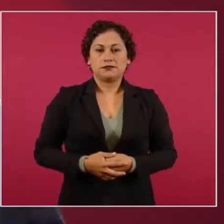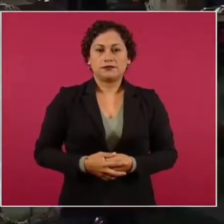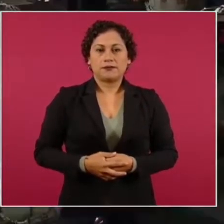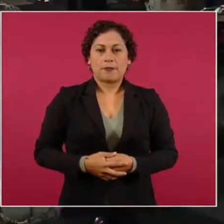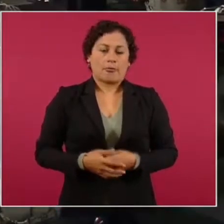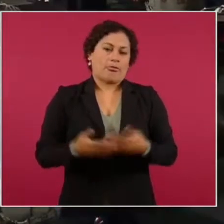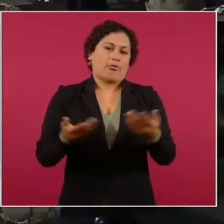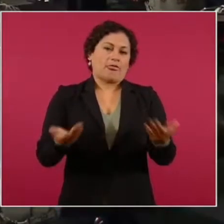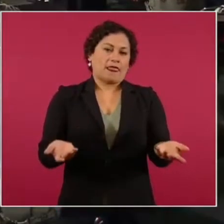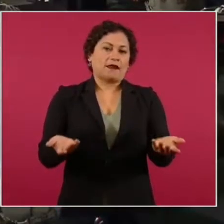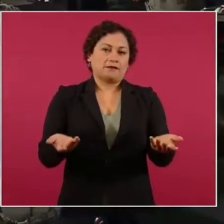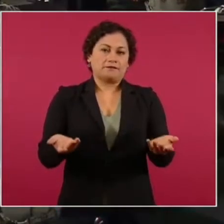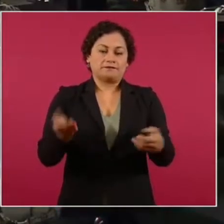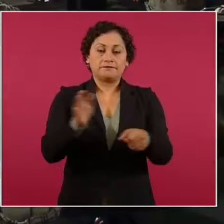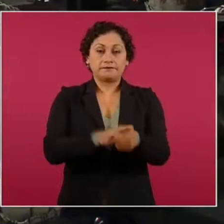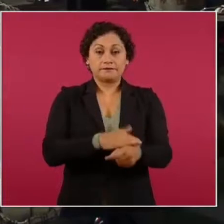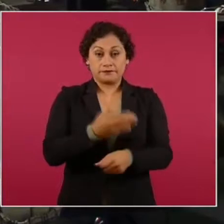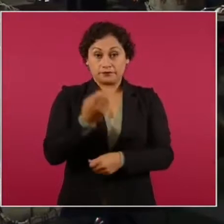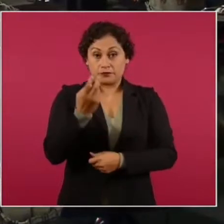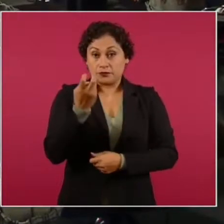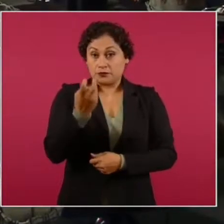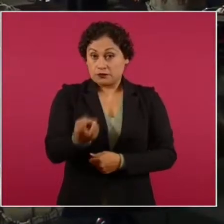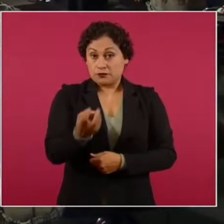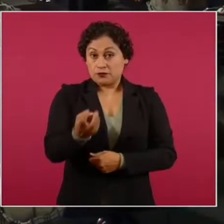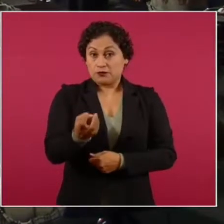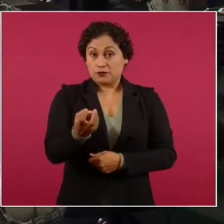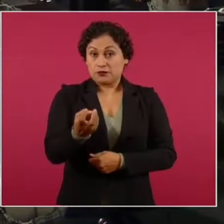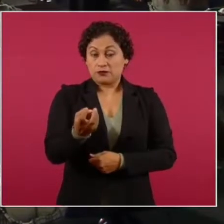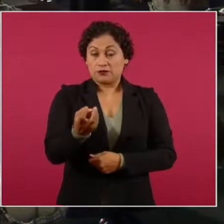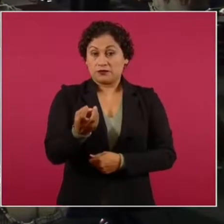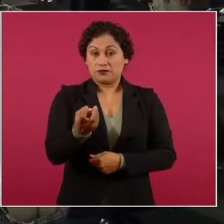Sí, por eso es